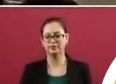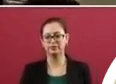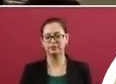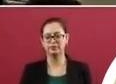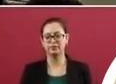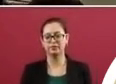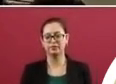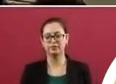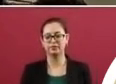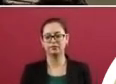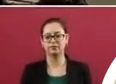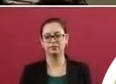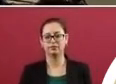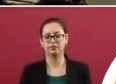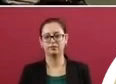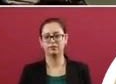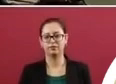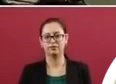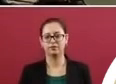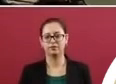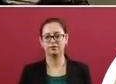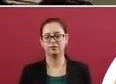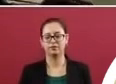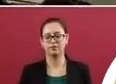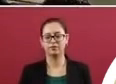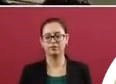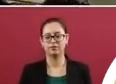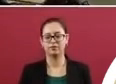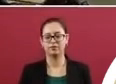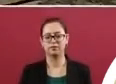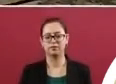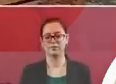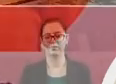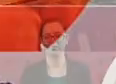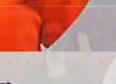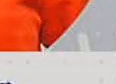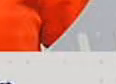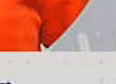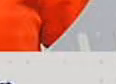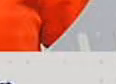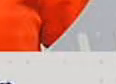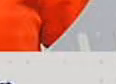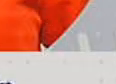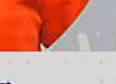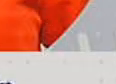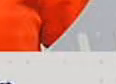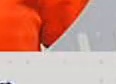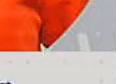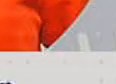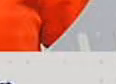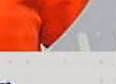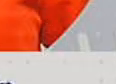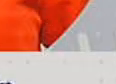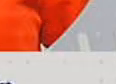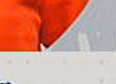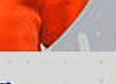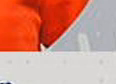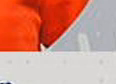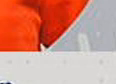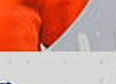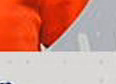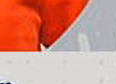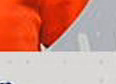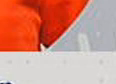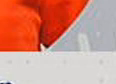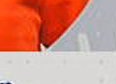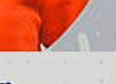que lamentable que, bueno, no estamos viendo en esa área y en otras también, Nayeli, pero en esta, pues vais, es una área muy sensible también de este